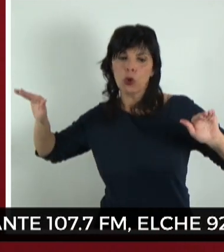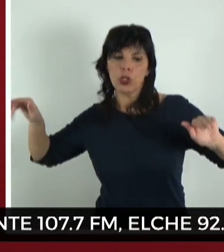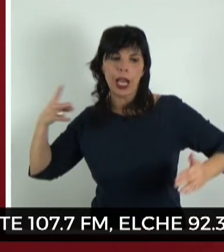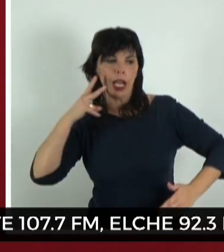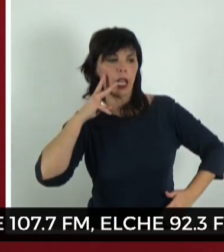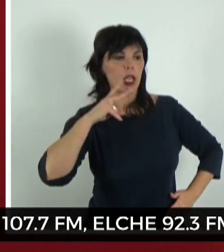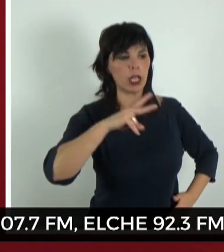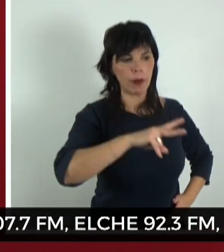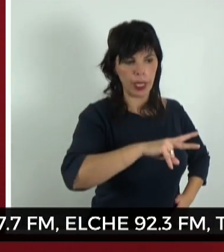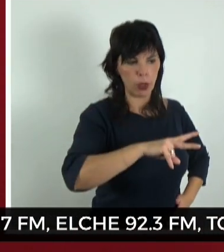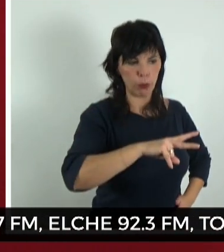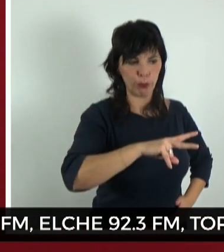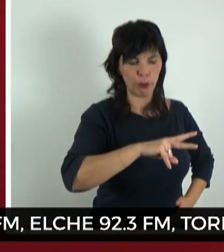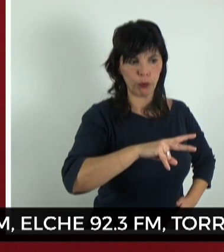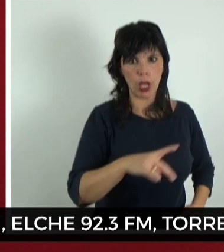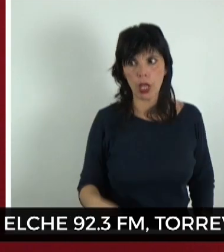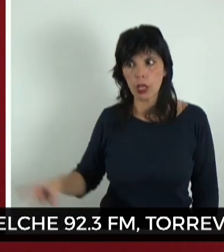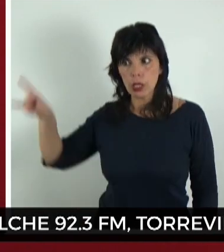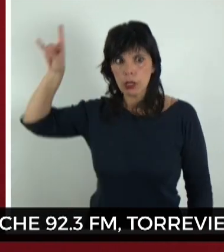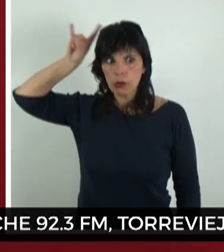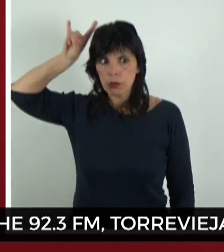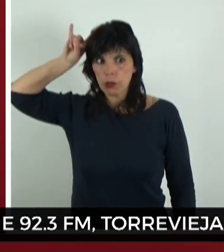y Satanás se le acercó a los 40 días